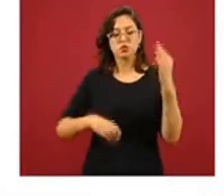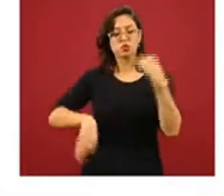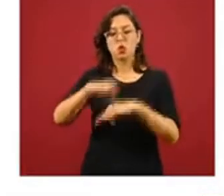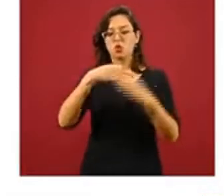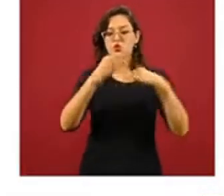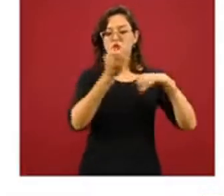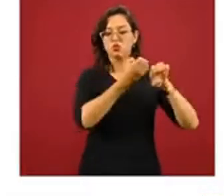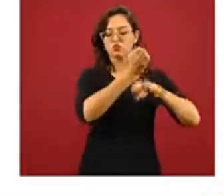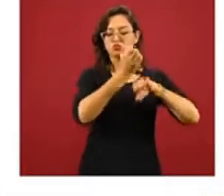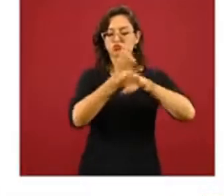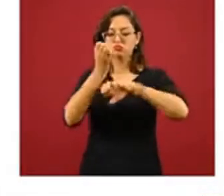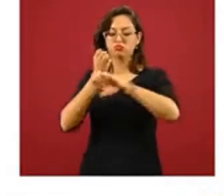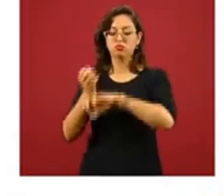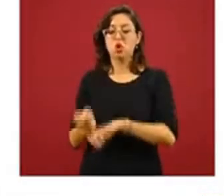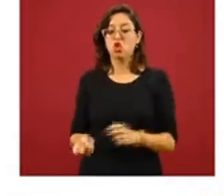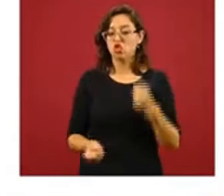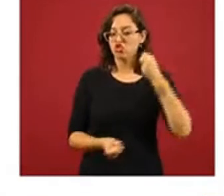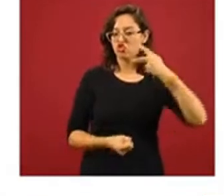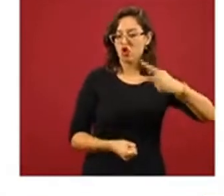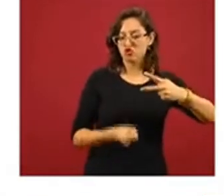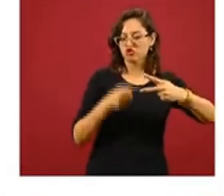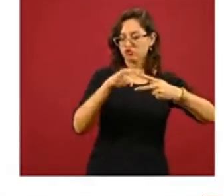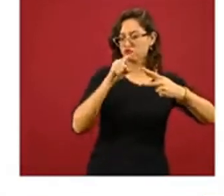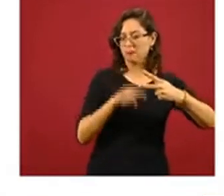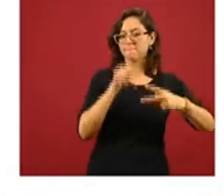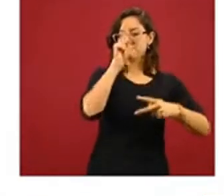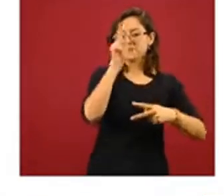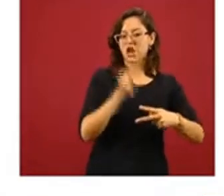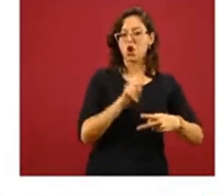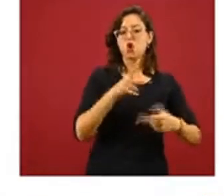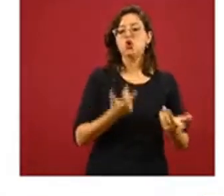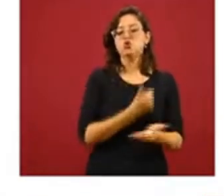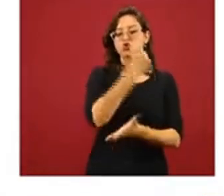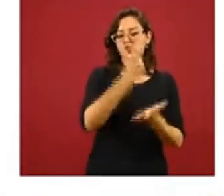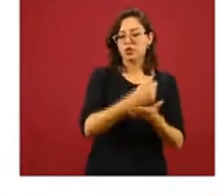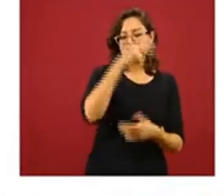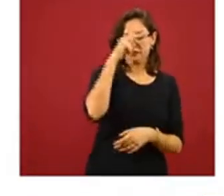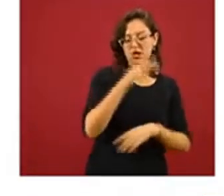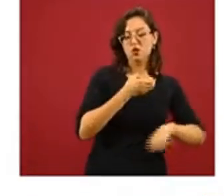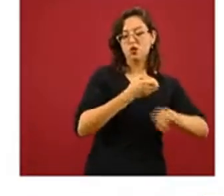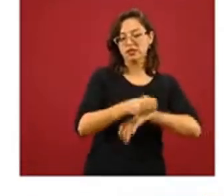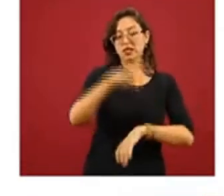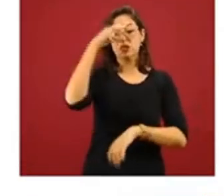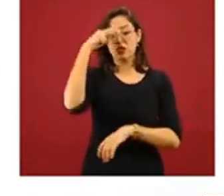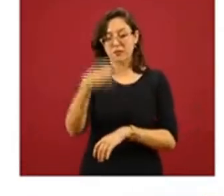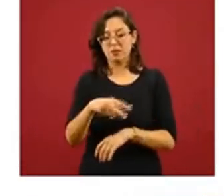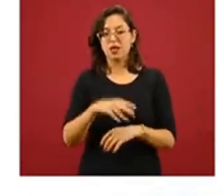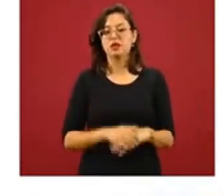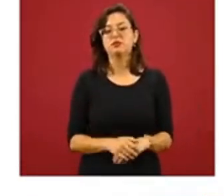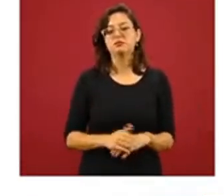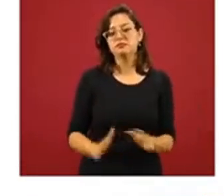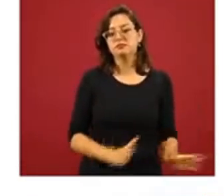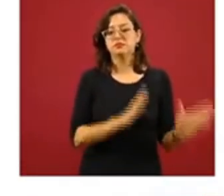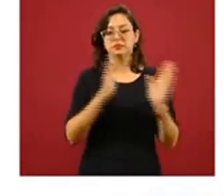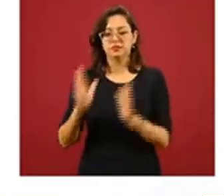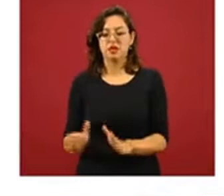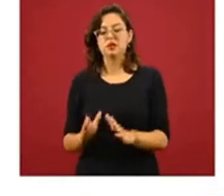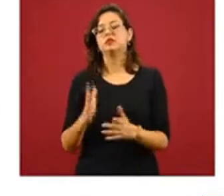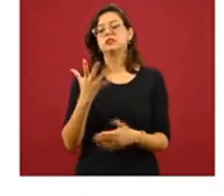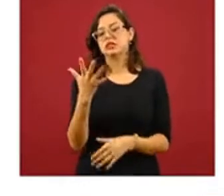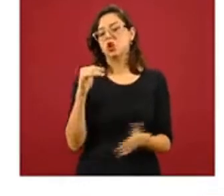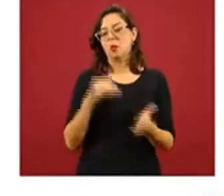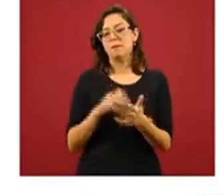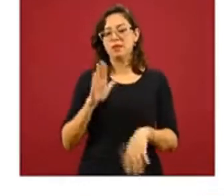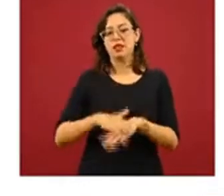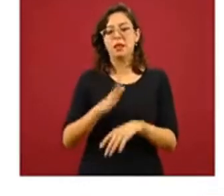el rango máximo de este mapa: Ciudad de México, México, y luego en el siguiente rango, con más de 5.000 casos, Baja California,